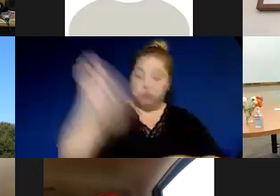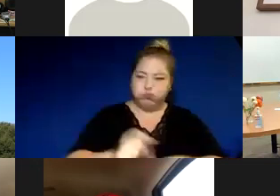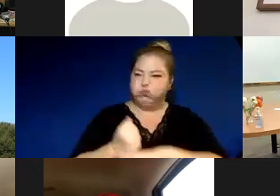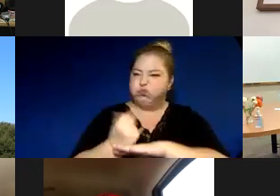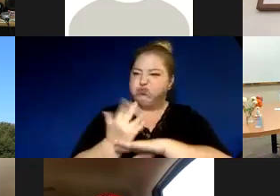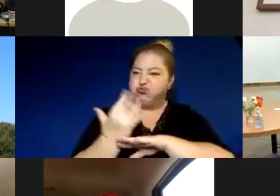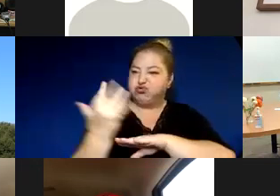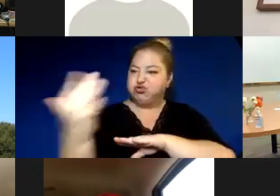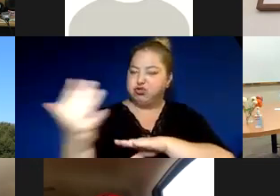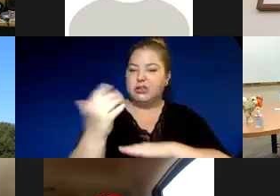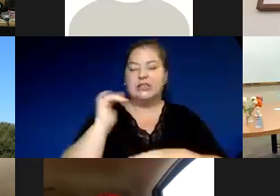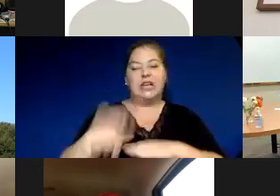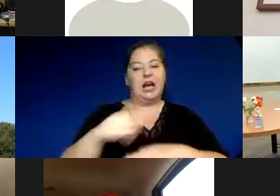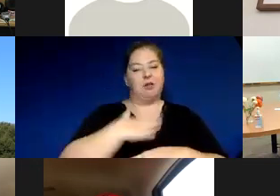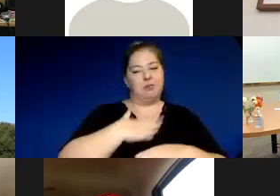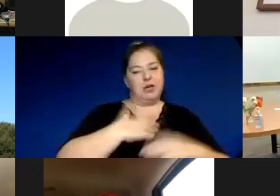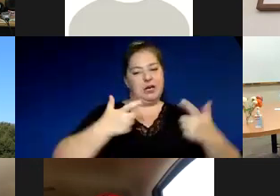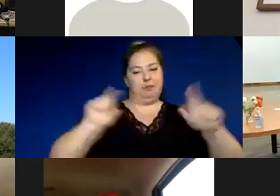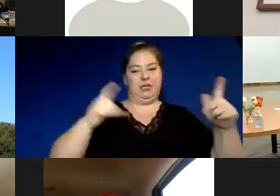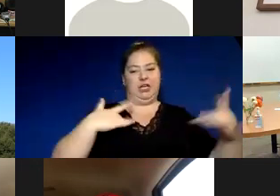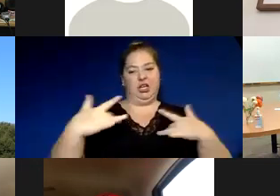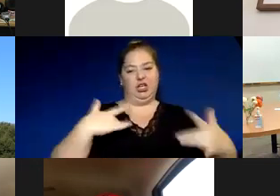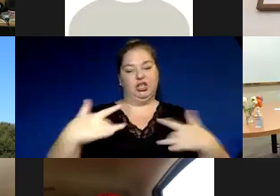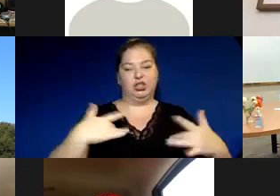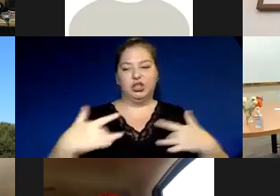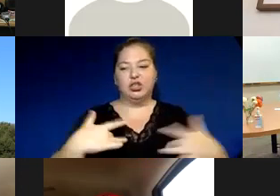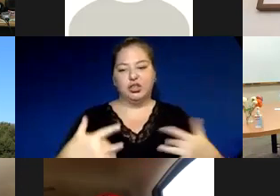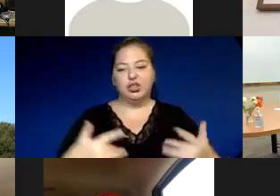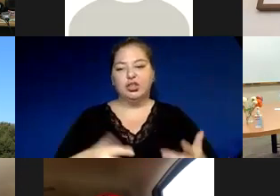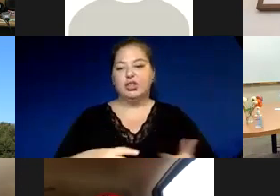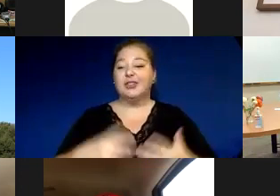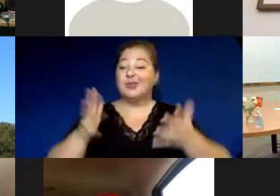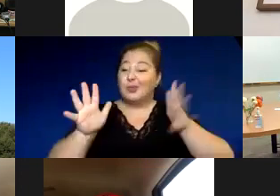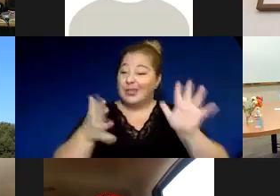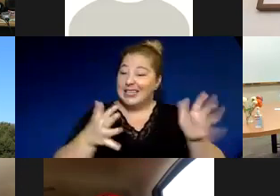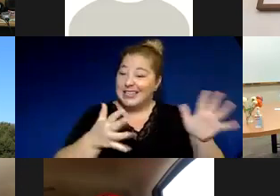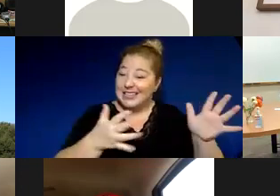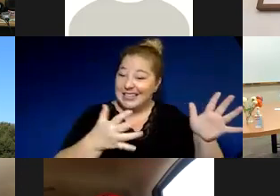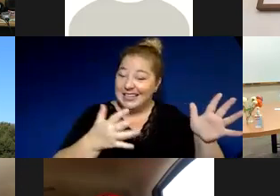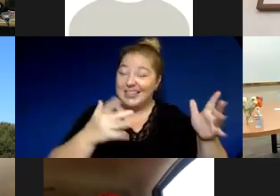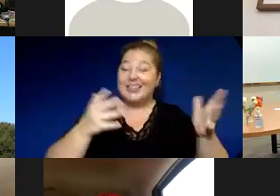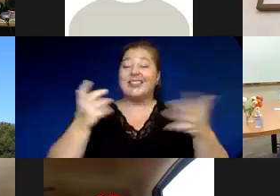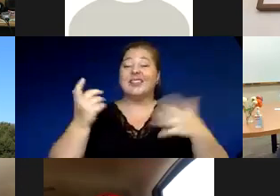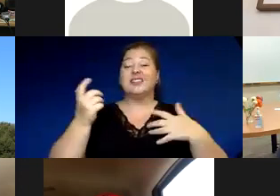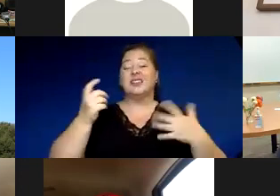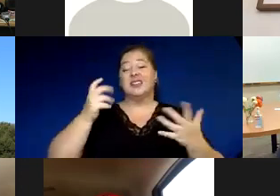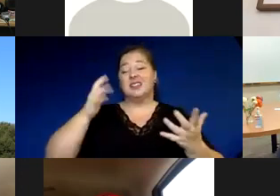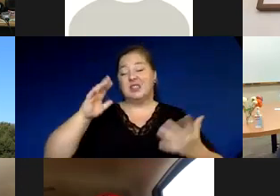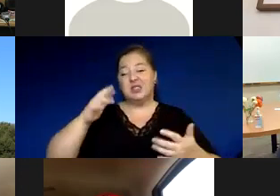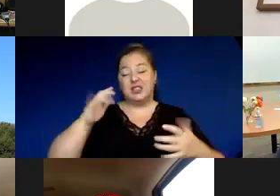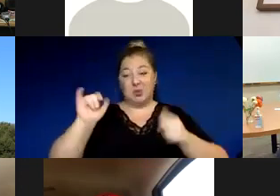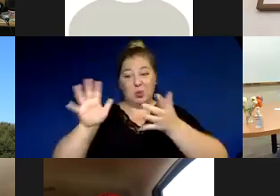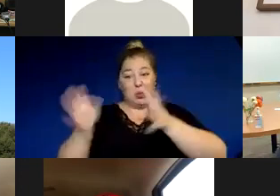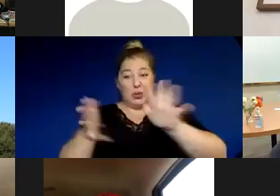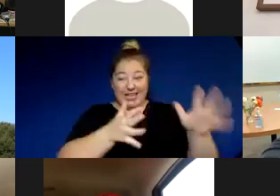poniendo inicialmente, ¿no? Y tratar de empujar el incendio hacia donde lo hemos